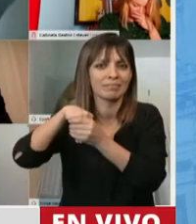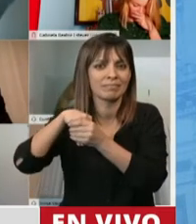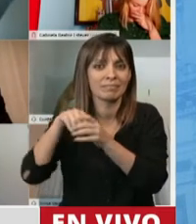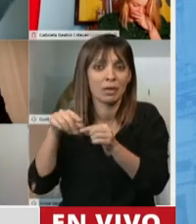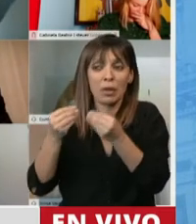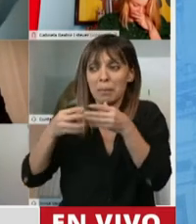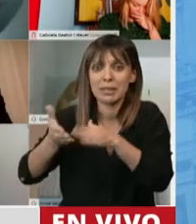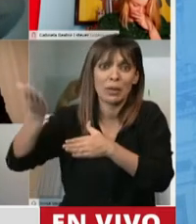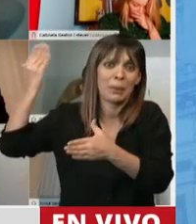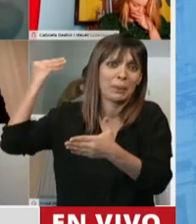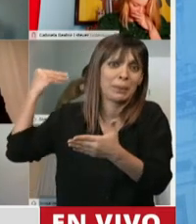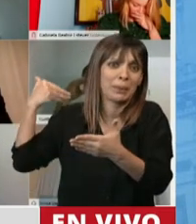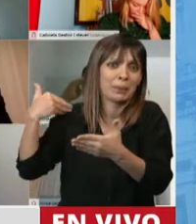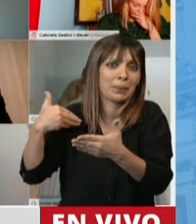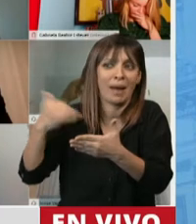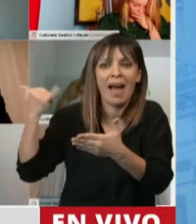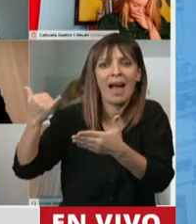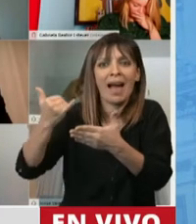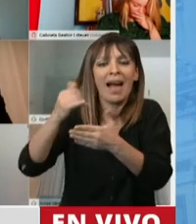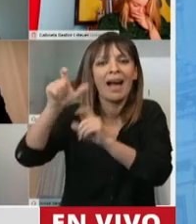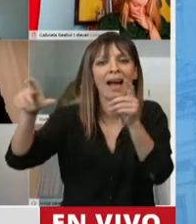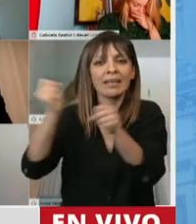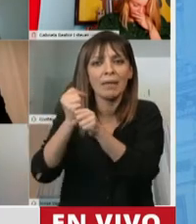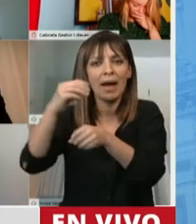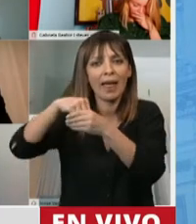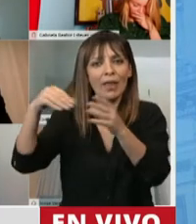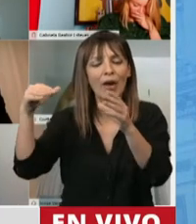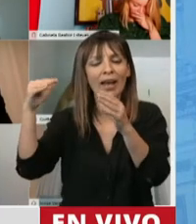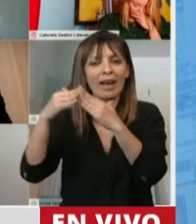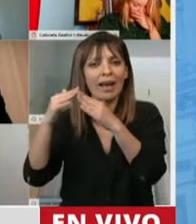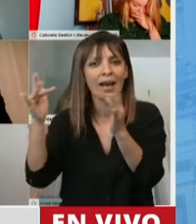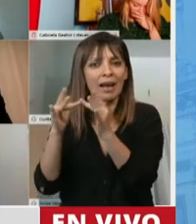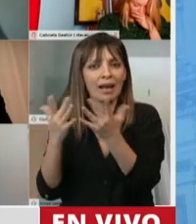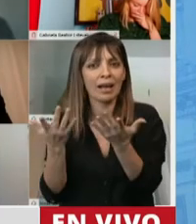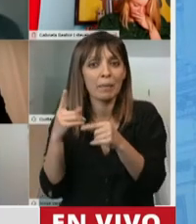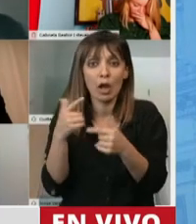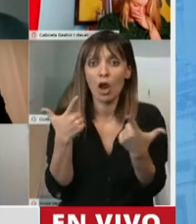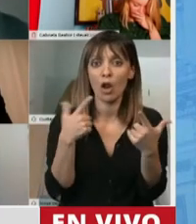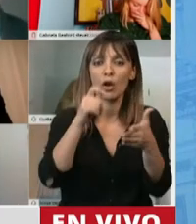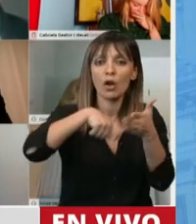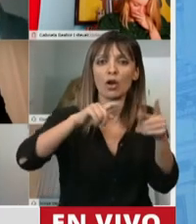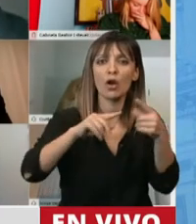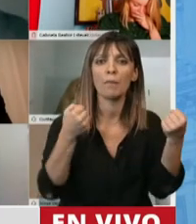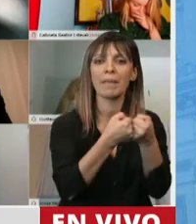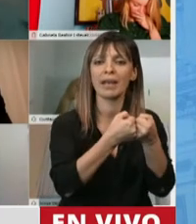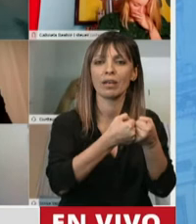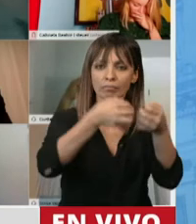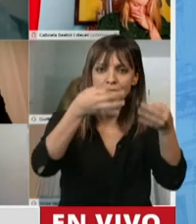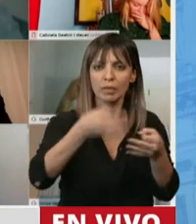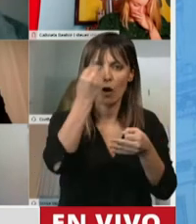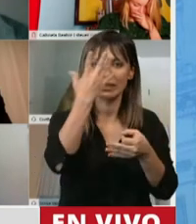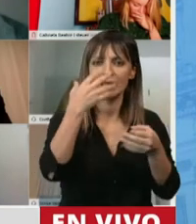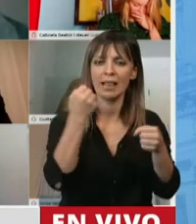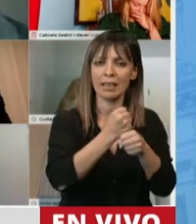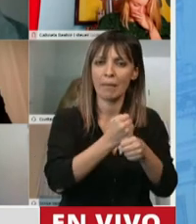inicios. Pero nuevamente nos encontramos en que no existe un convenio colectivo de trabajo en